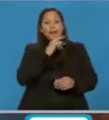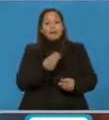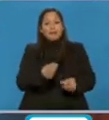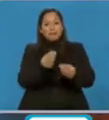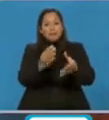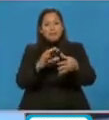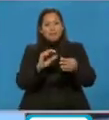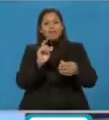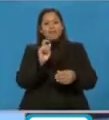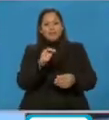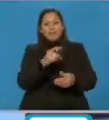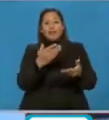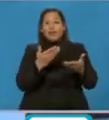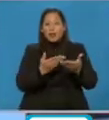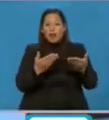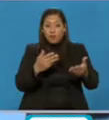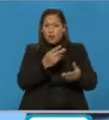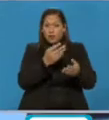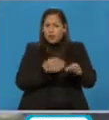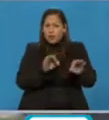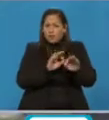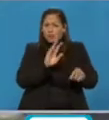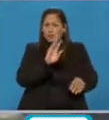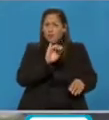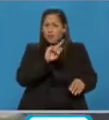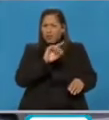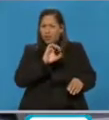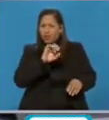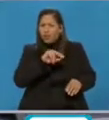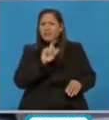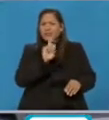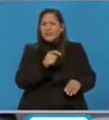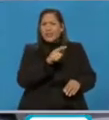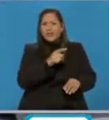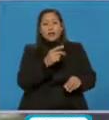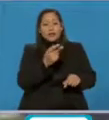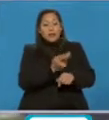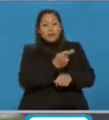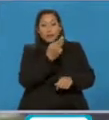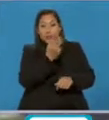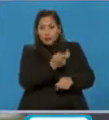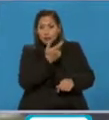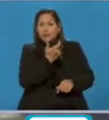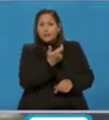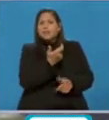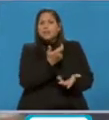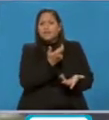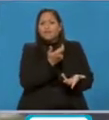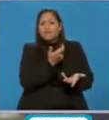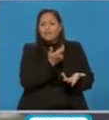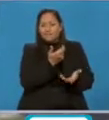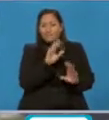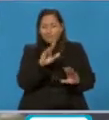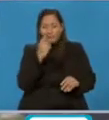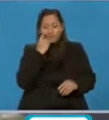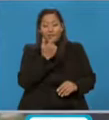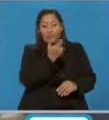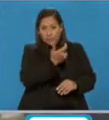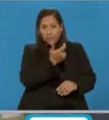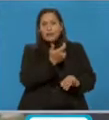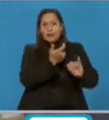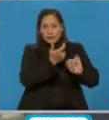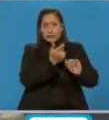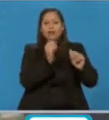cuál es el estatus que guarda ahorita, porque es muy interesante qué es lo que está sucediendo con esta moneda actualmente. Se trata de una moneda en